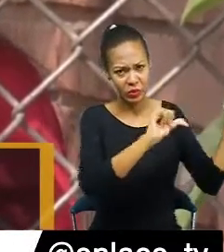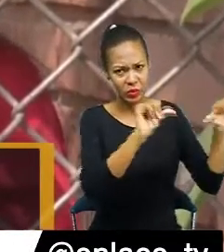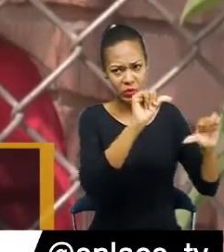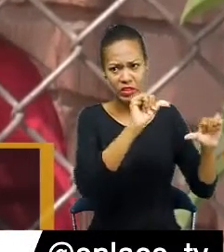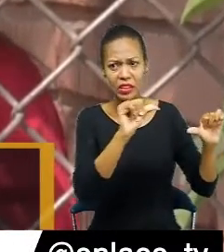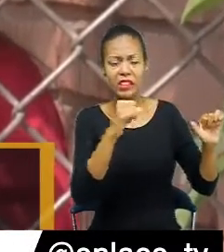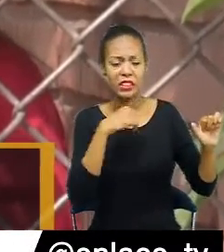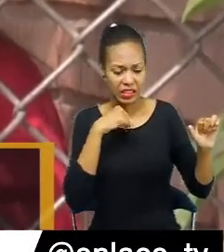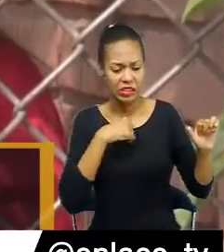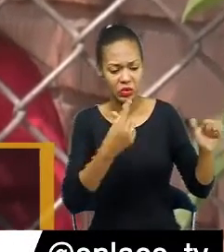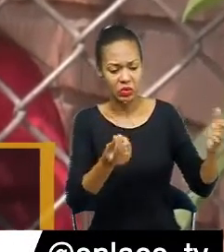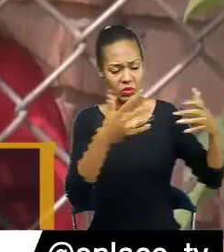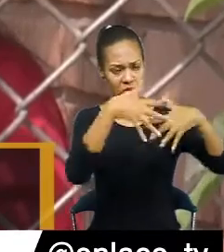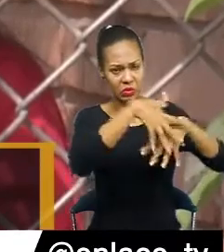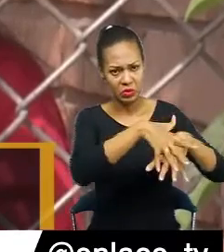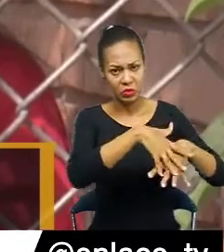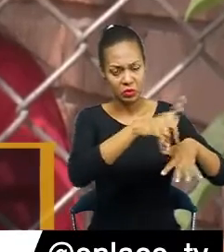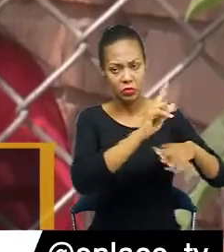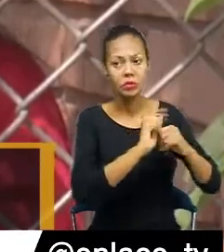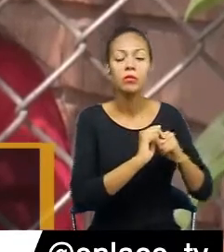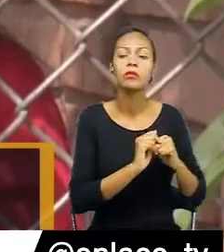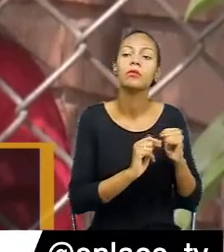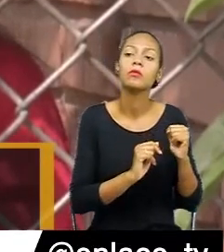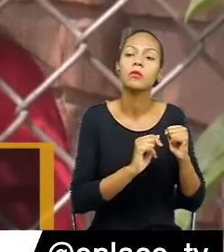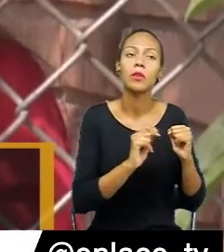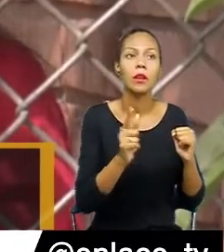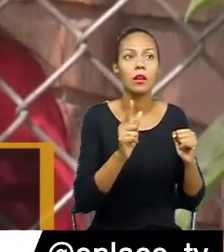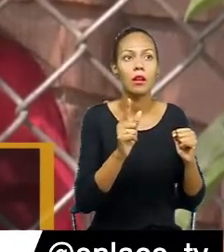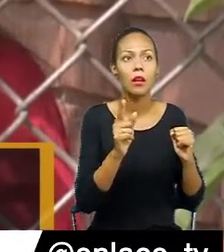químico que la administración saliente,